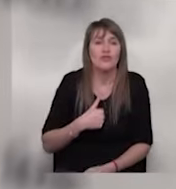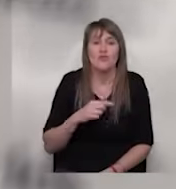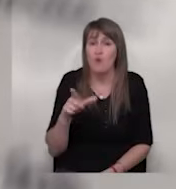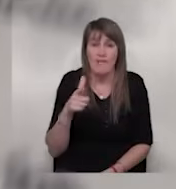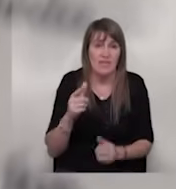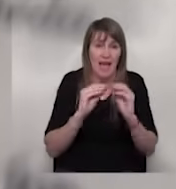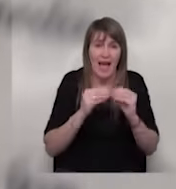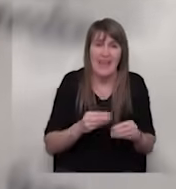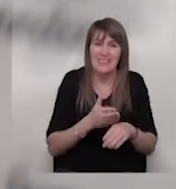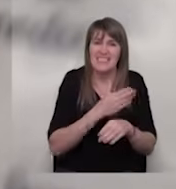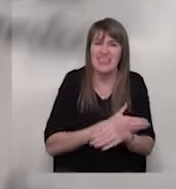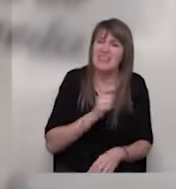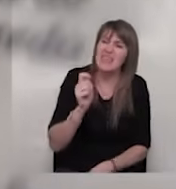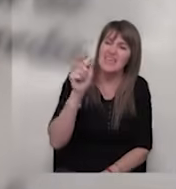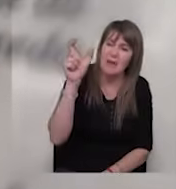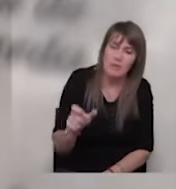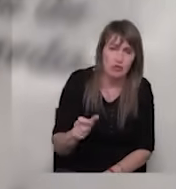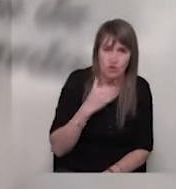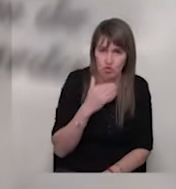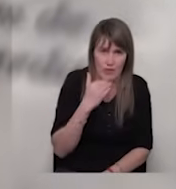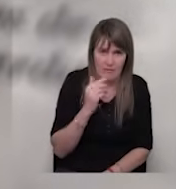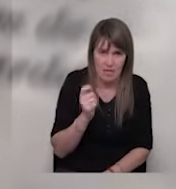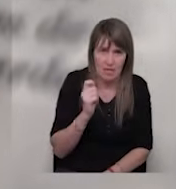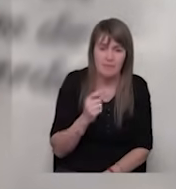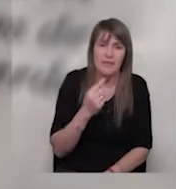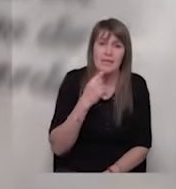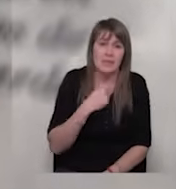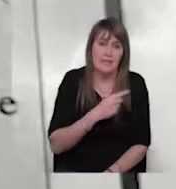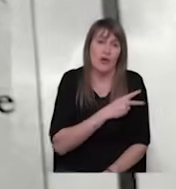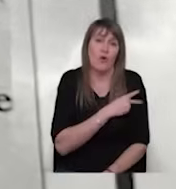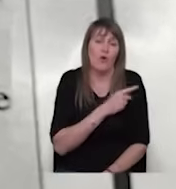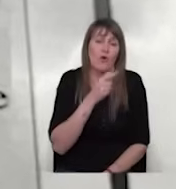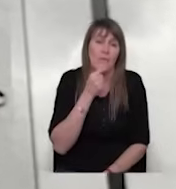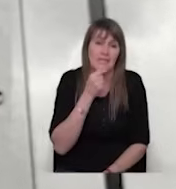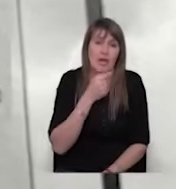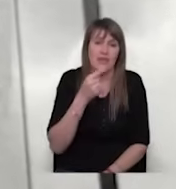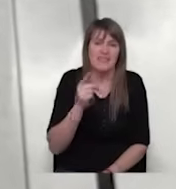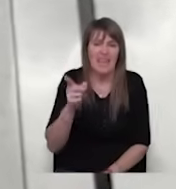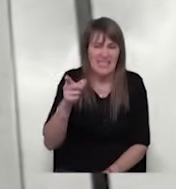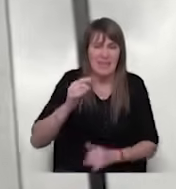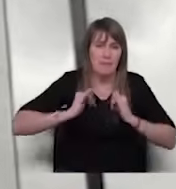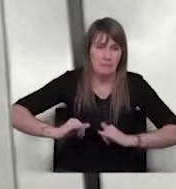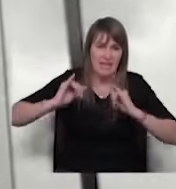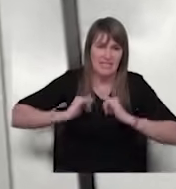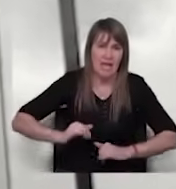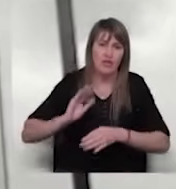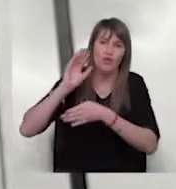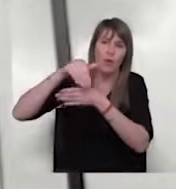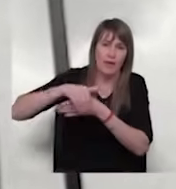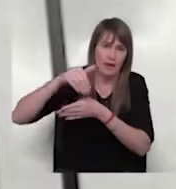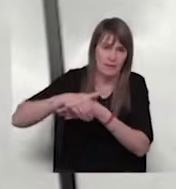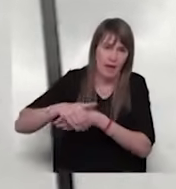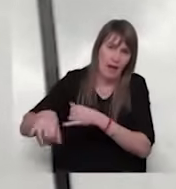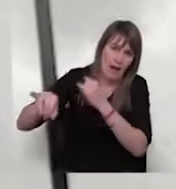antecedente alguno sobre la persona del detenido. El subcomisario de Lega nos dijo que había que pasear a este durante toda la tarde, para lo